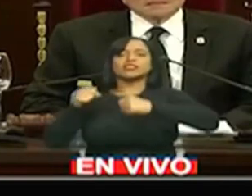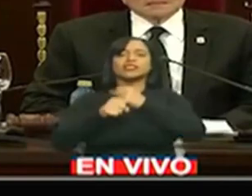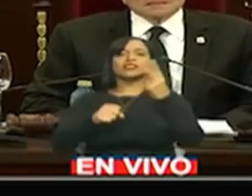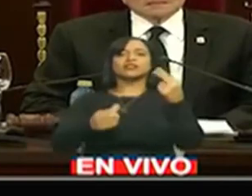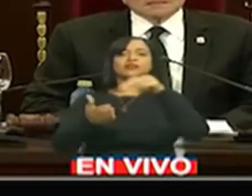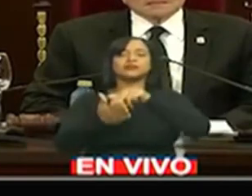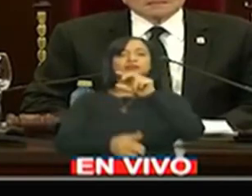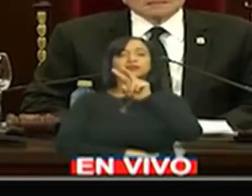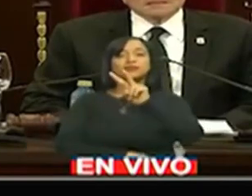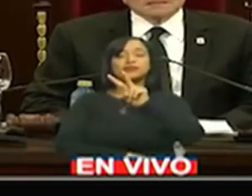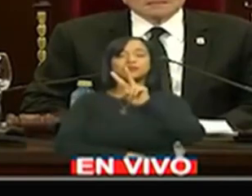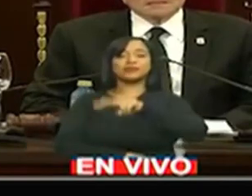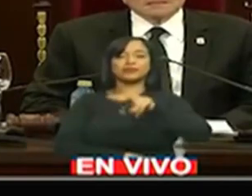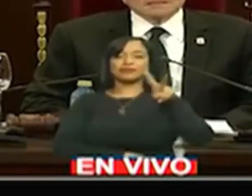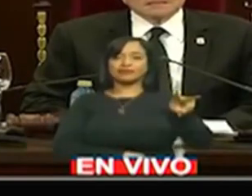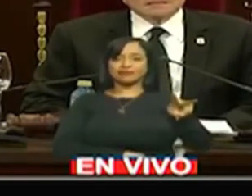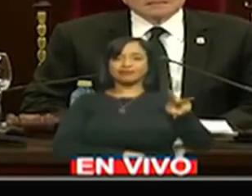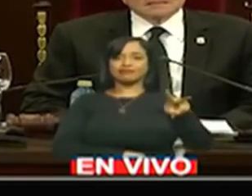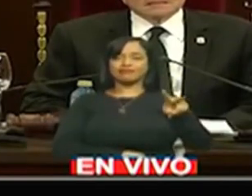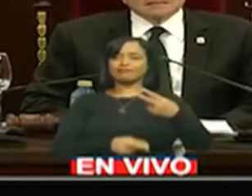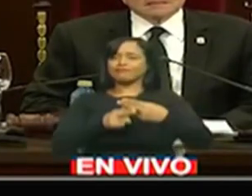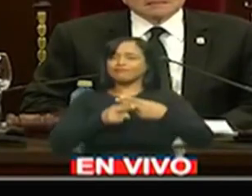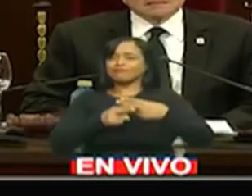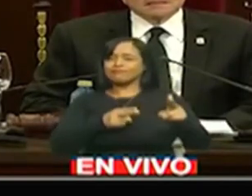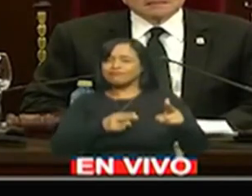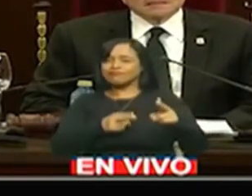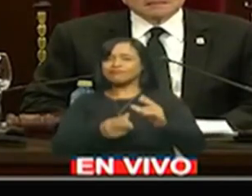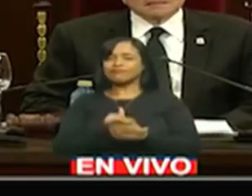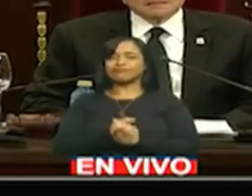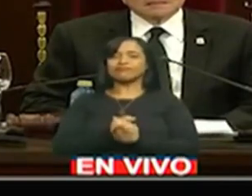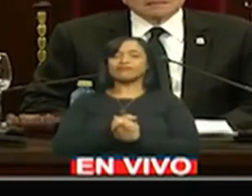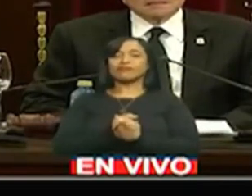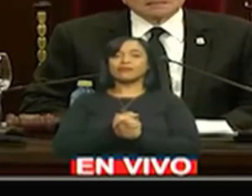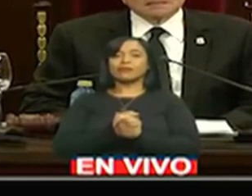2022 y de manera inmediata se instalen